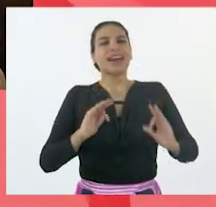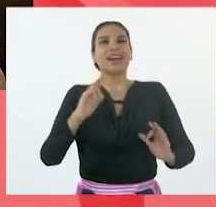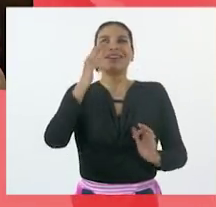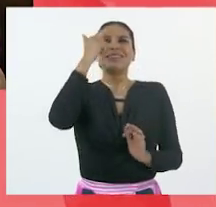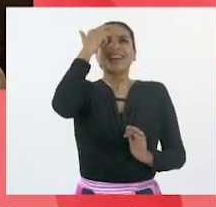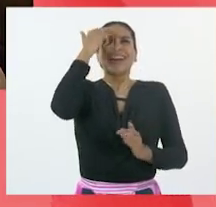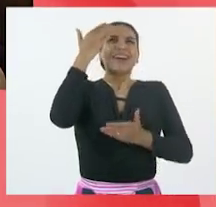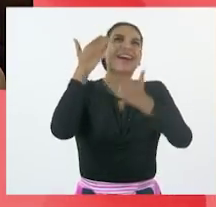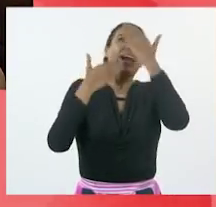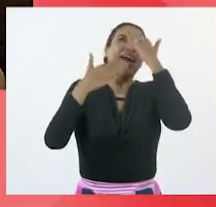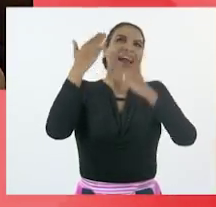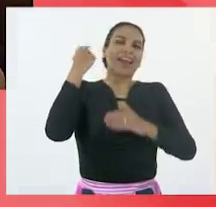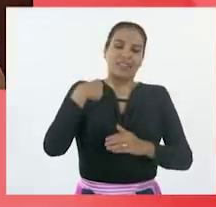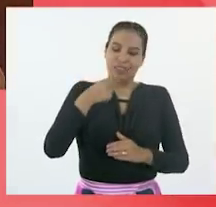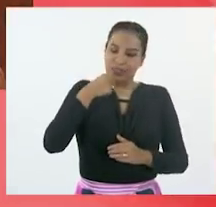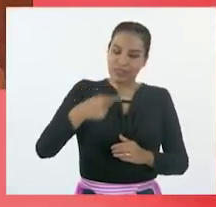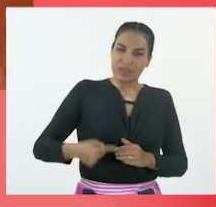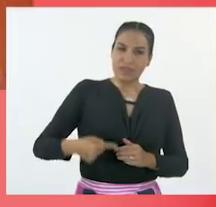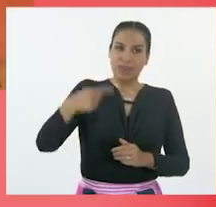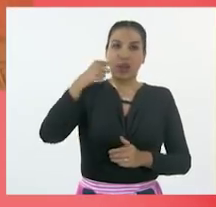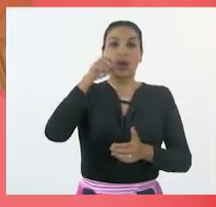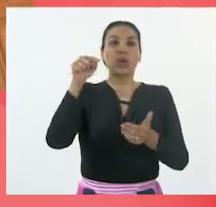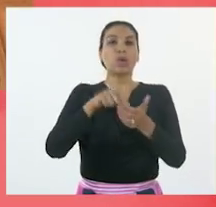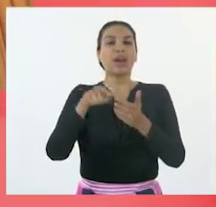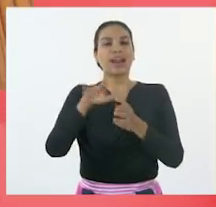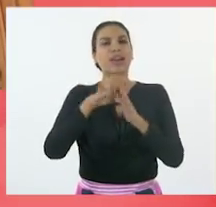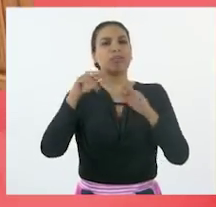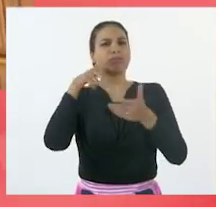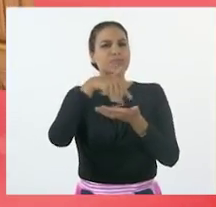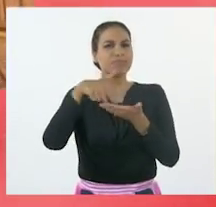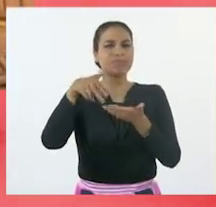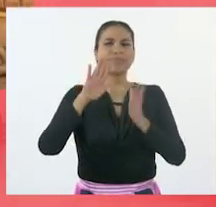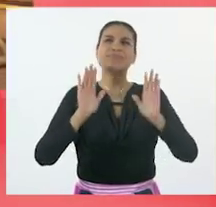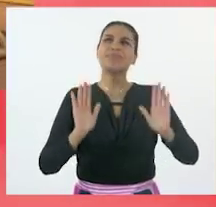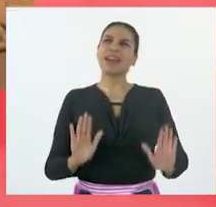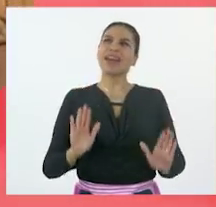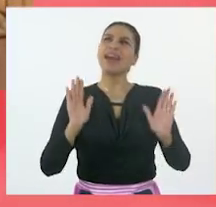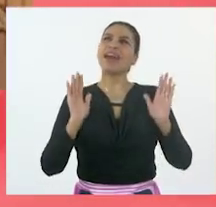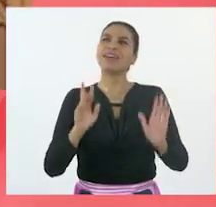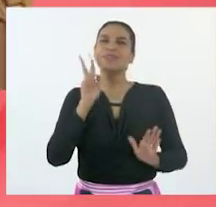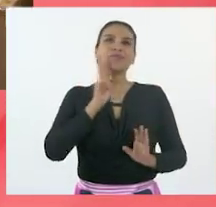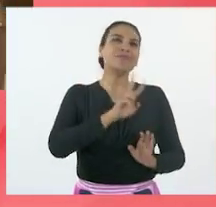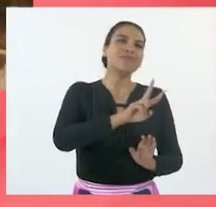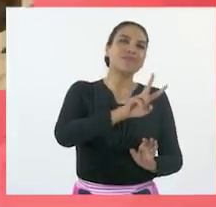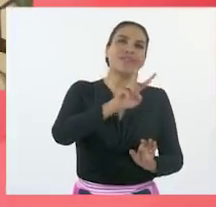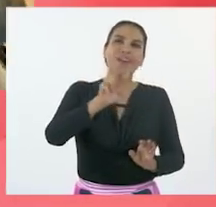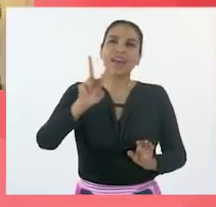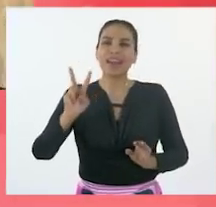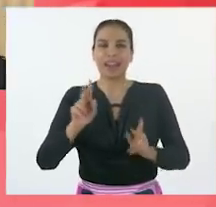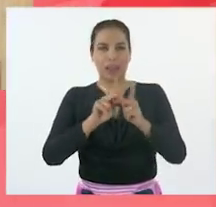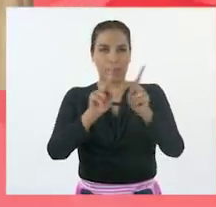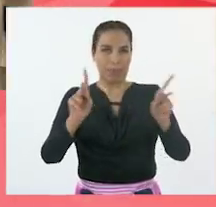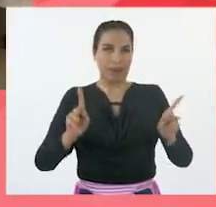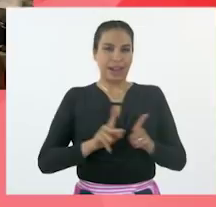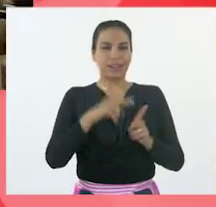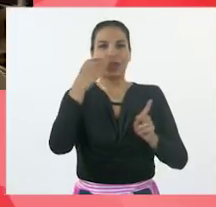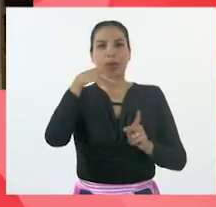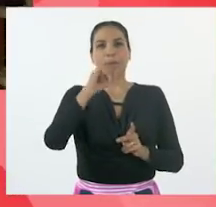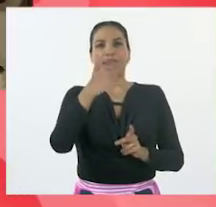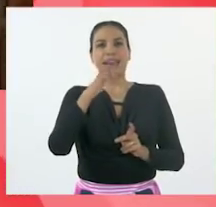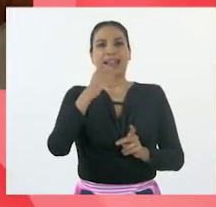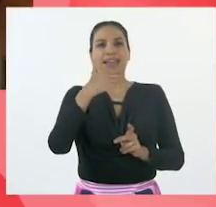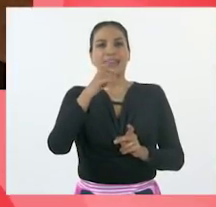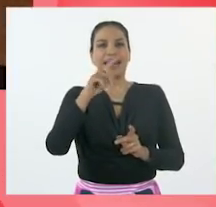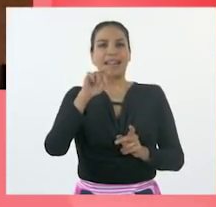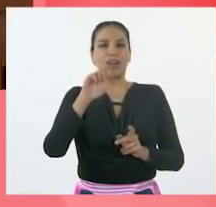recordar momentos de infancia. Es un lugar para caminar despacio, recorrer plácidamente la Plaza Miguel Hidalgo con su hermoso kiosco